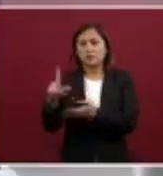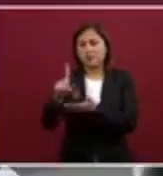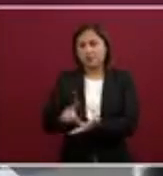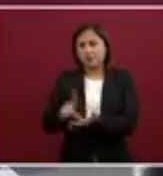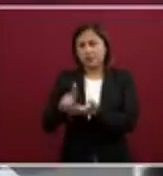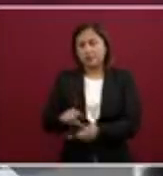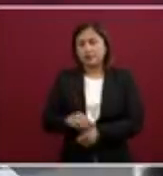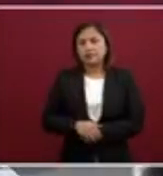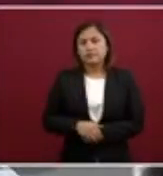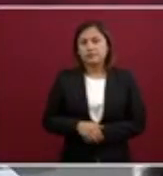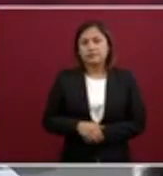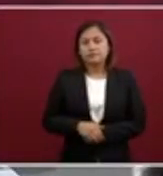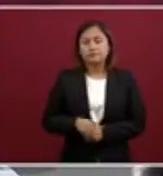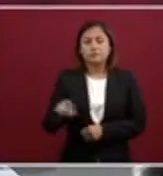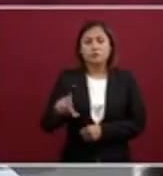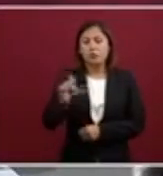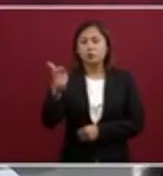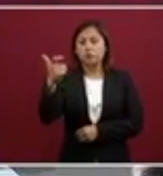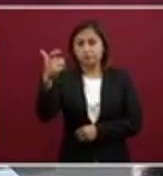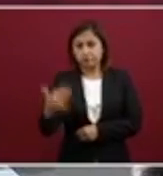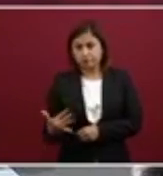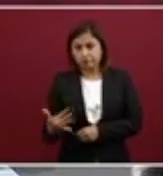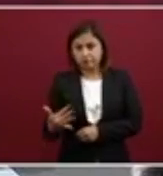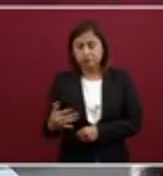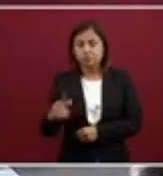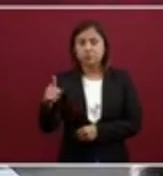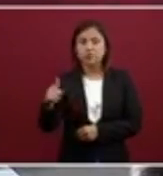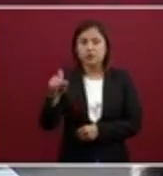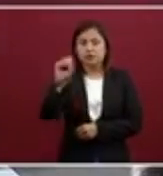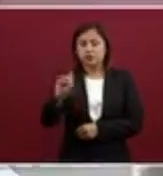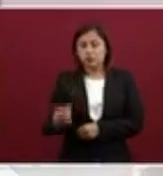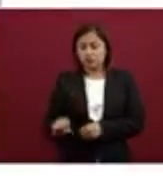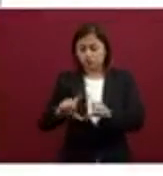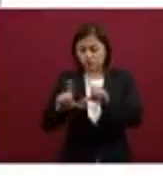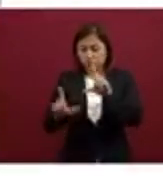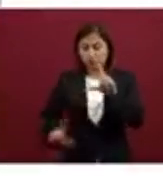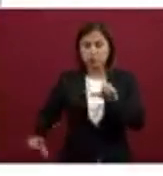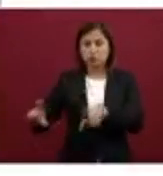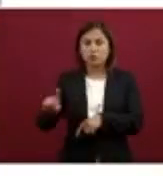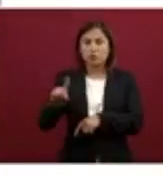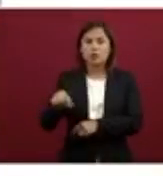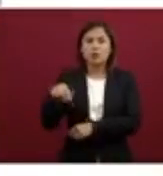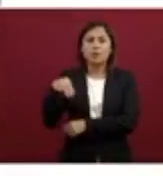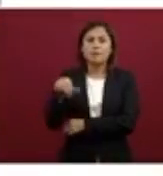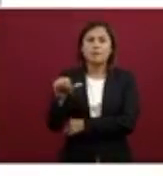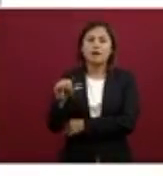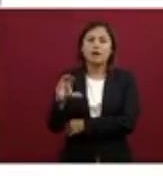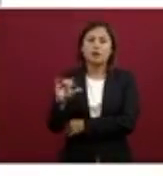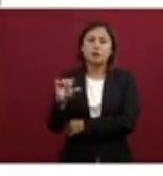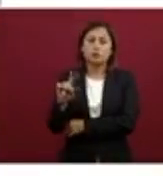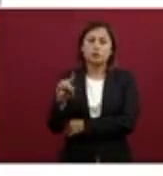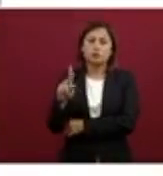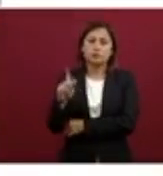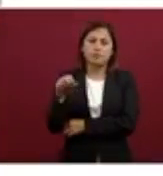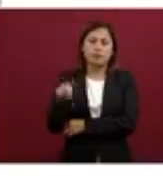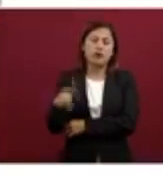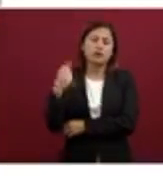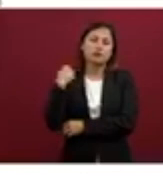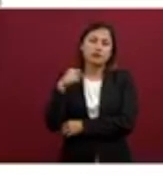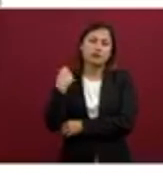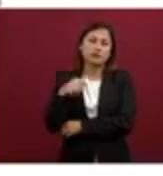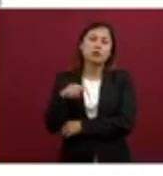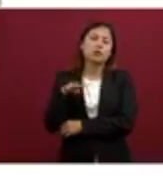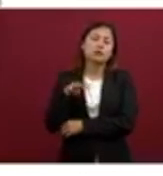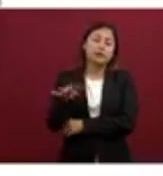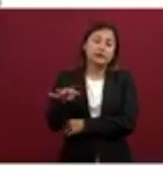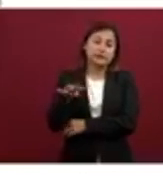están dando más económicas también en el sureste, en Macuspana, Tabasco, con